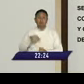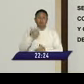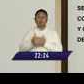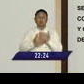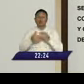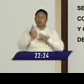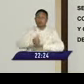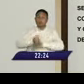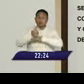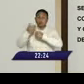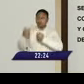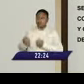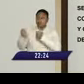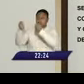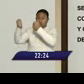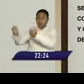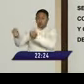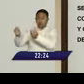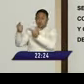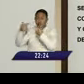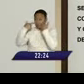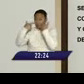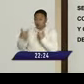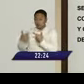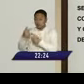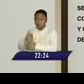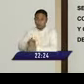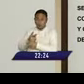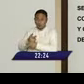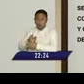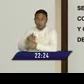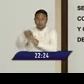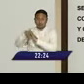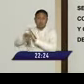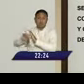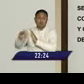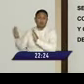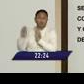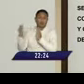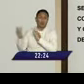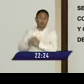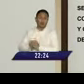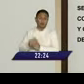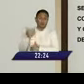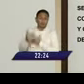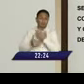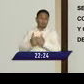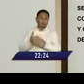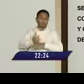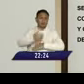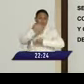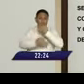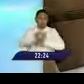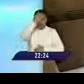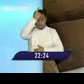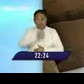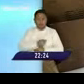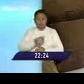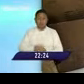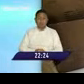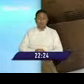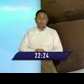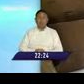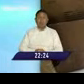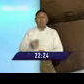la autoridad competente para su custodia, resguardo y conservación temporal hasta una decisión judicial definitiva. Es decir,